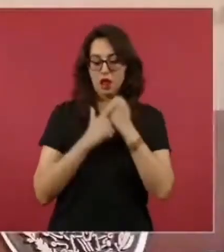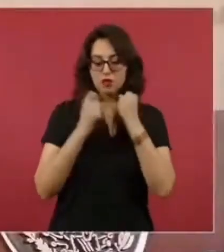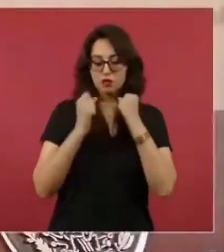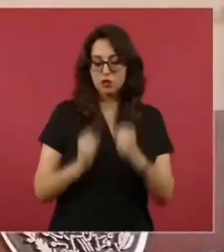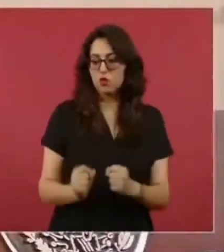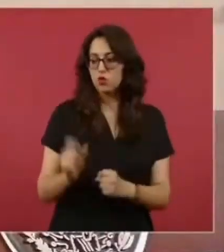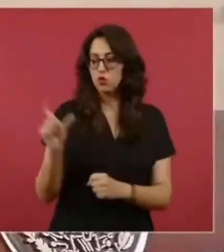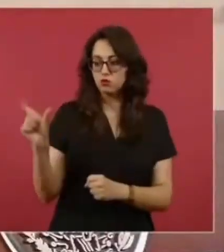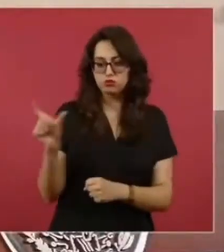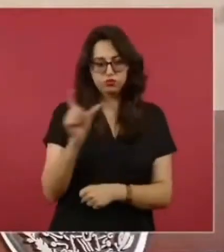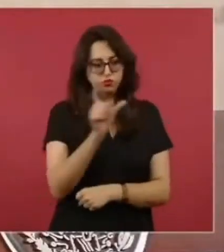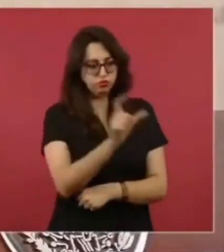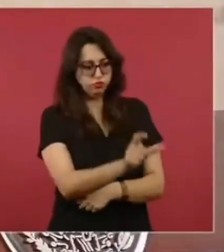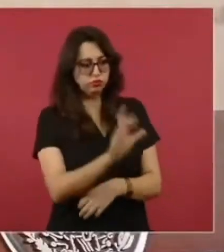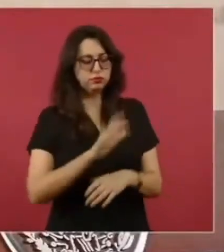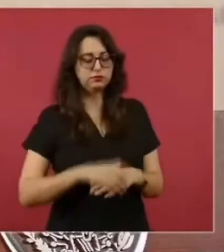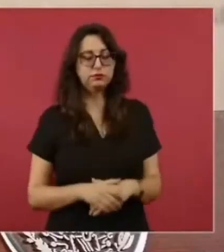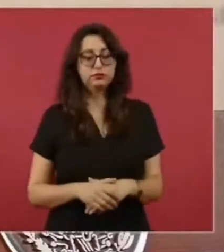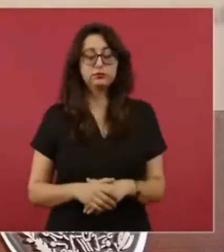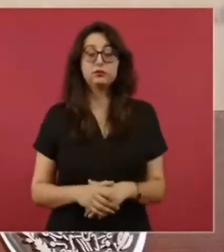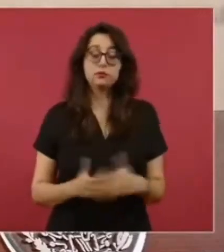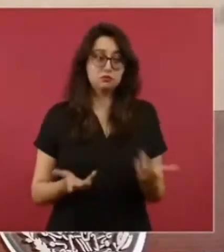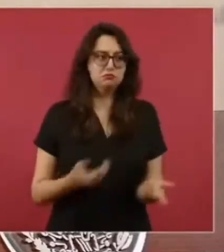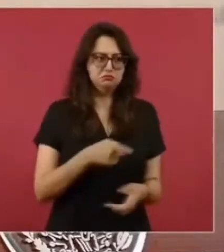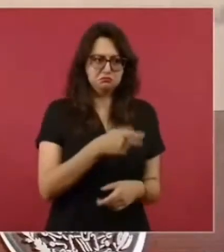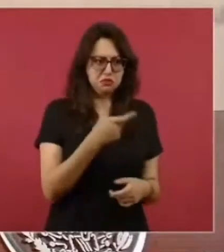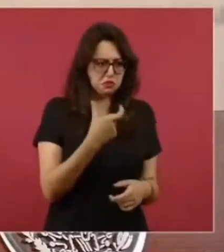y muchos puedan vivir